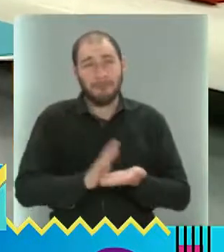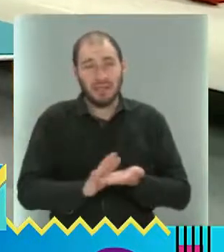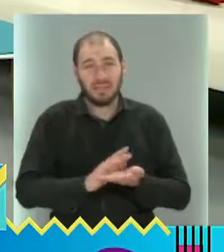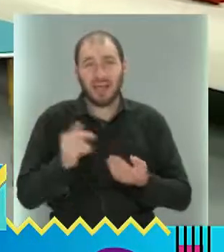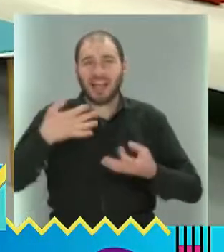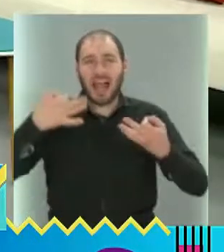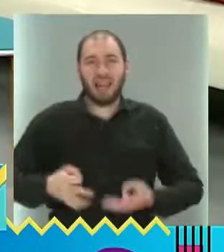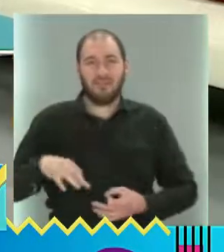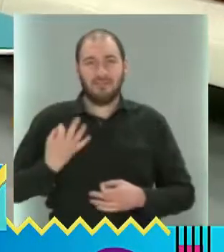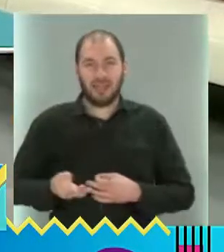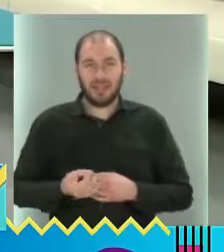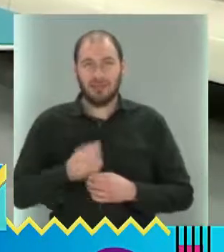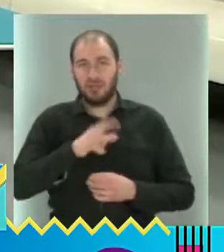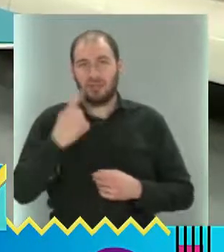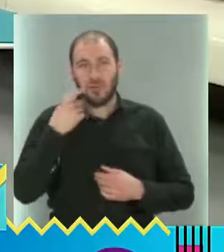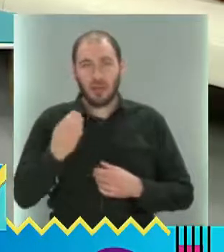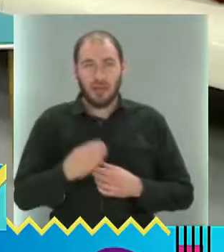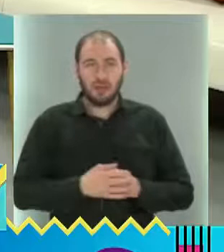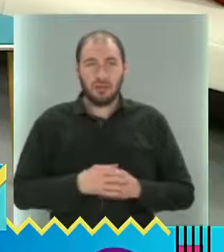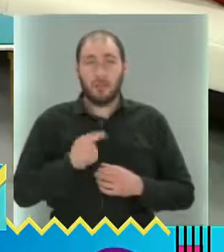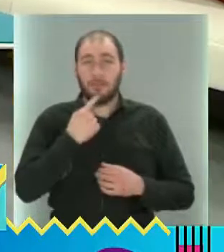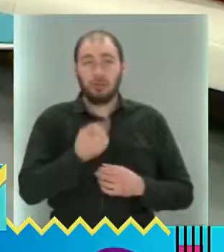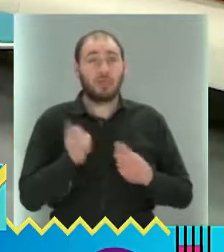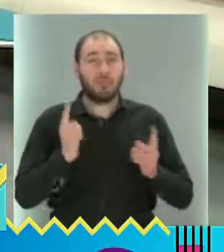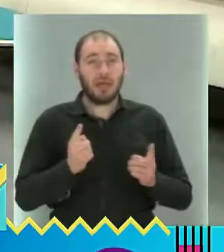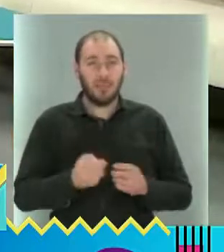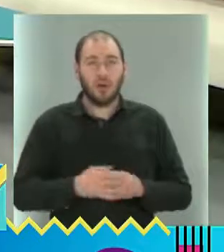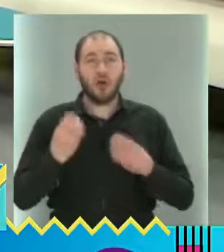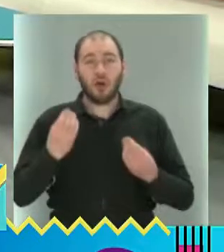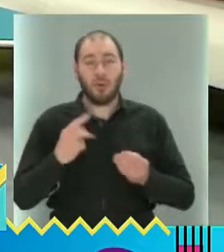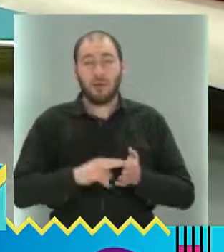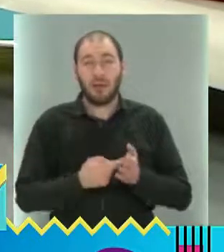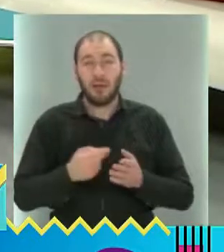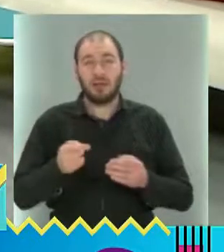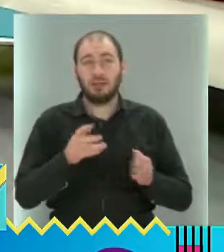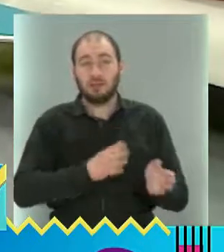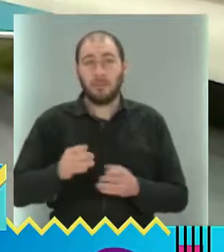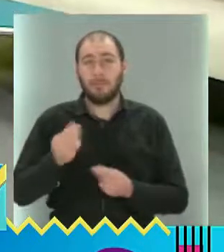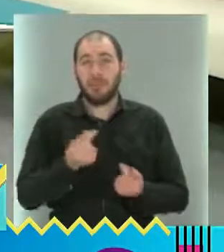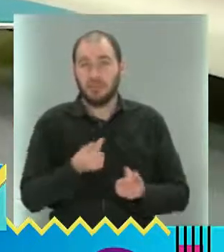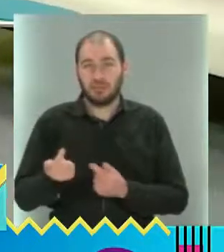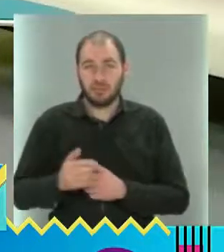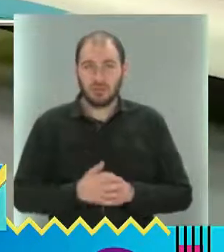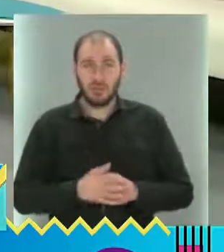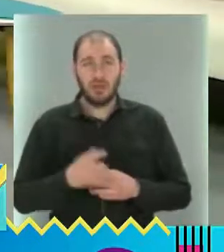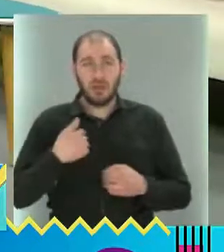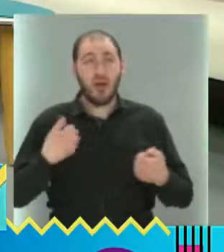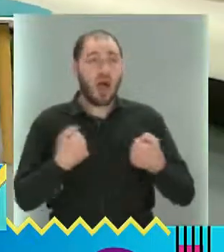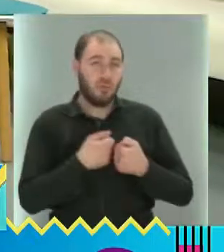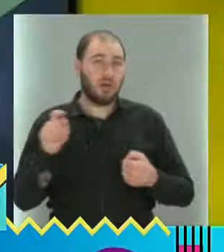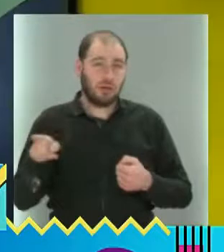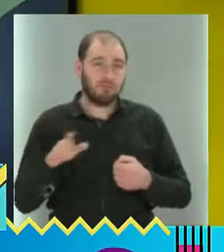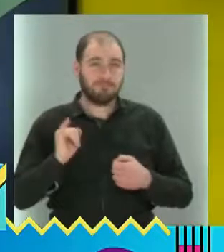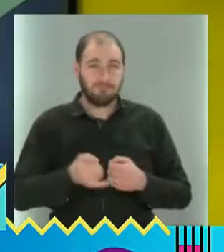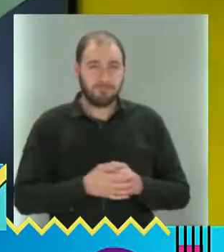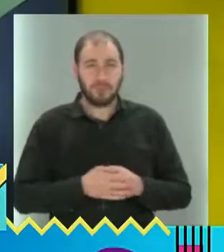la calidad de vida de los ciudadanos. Transmito la pregunta, ¿no? ¿Cómo se afecta a la cadena de precios? Yo concuerdo plenamente con lo que dice